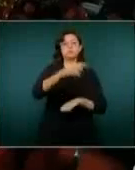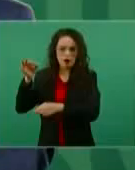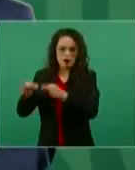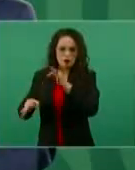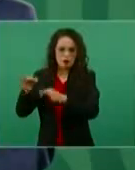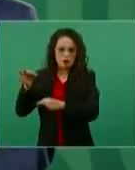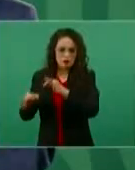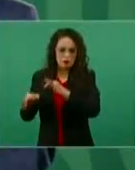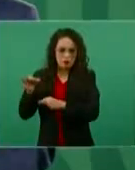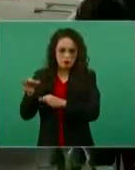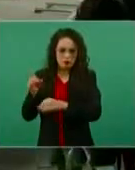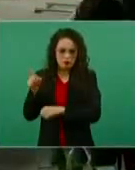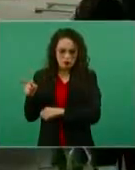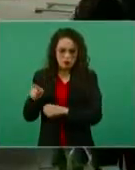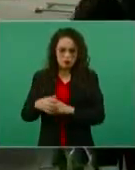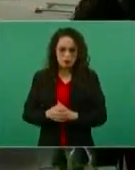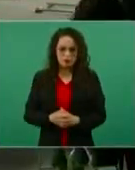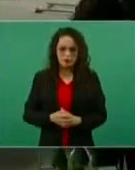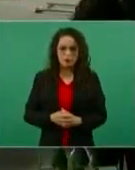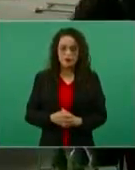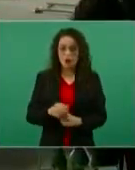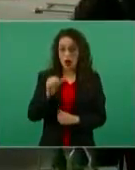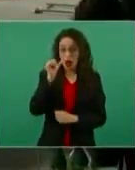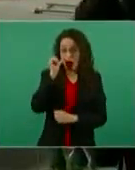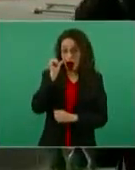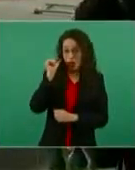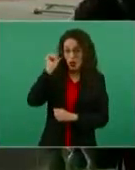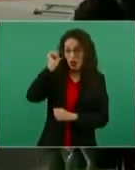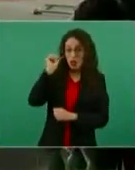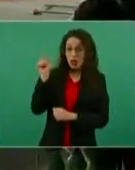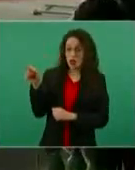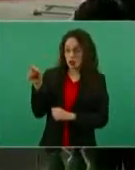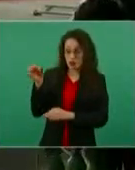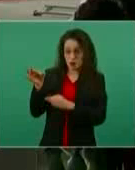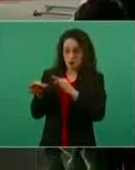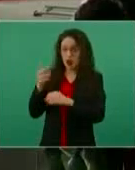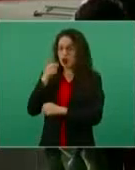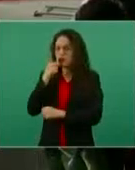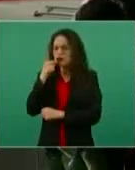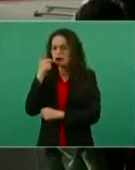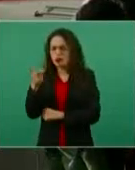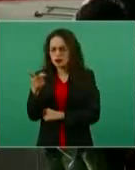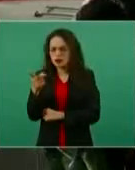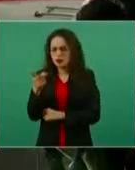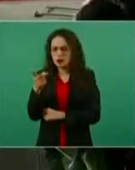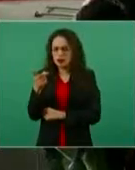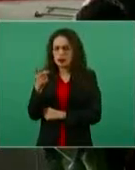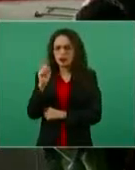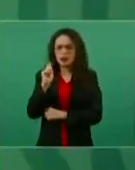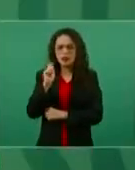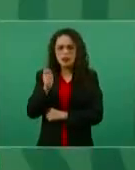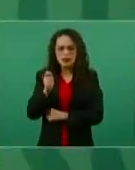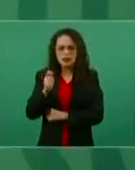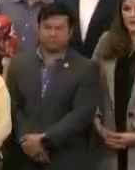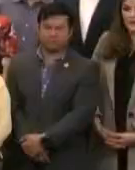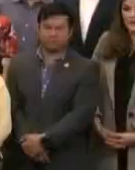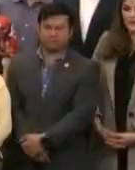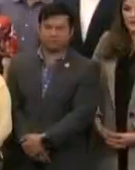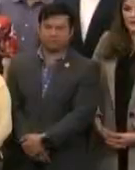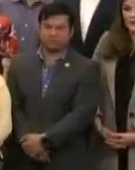pidió que el próximo 6 de junio, donde tenemos que ir todos a votar, por cierto, los ojos de América, o sea, de todo el